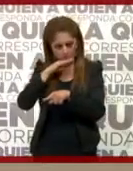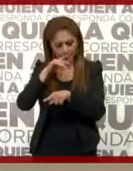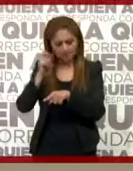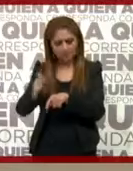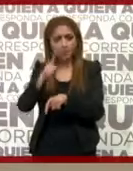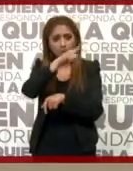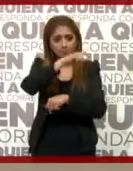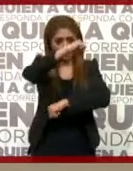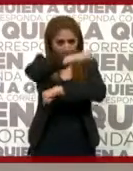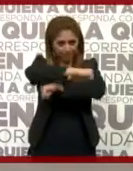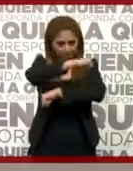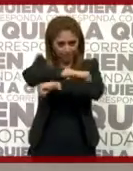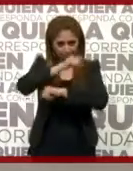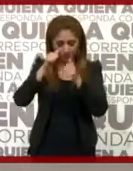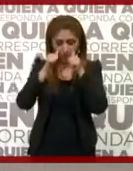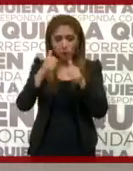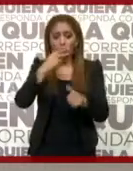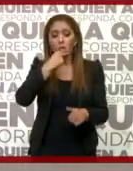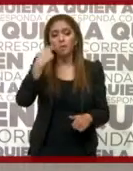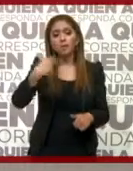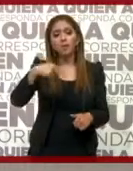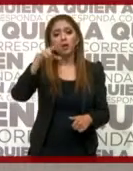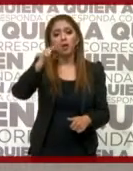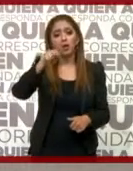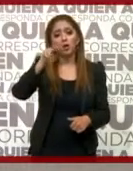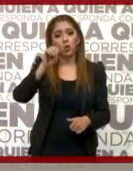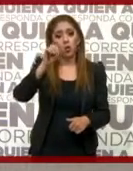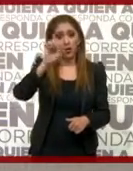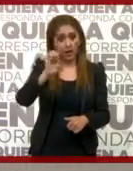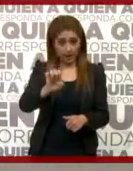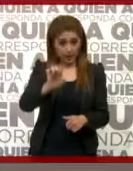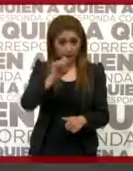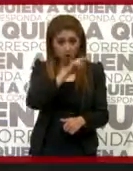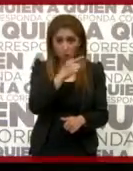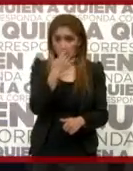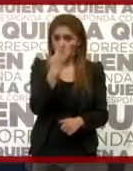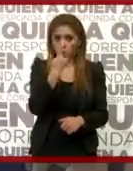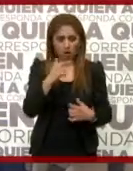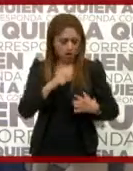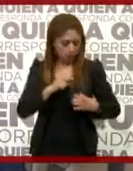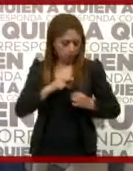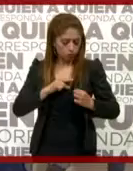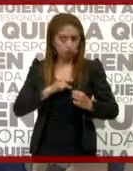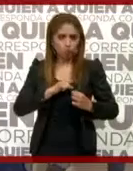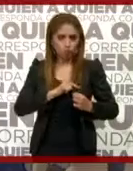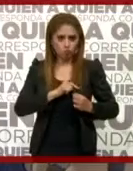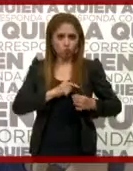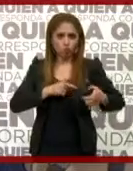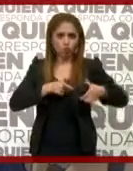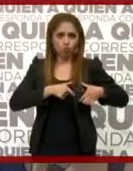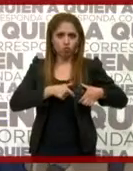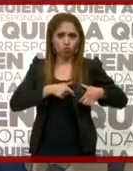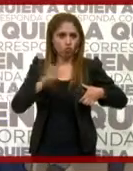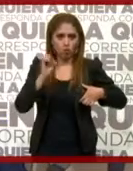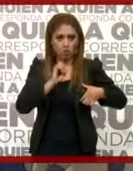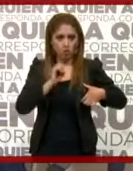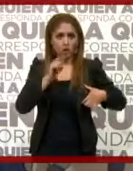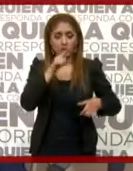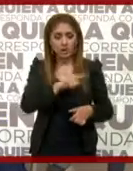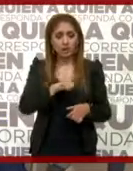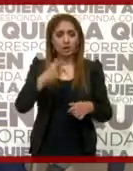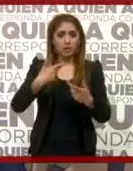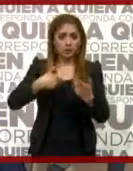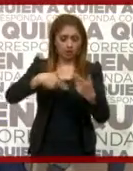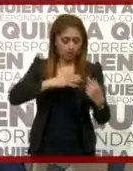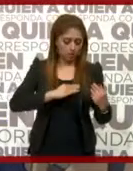en ventanilla. Un señor Noé, que no tiene su credencial expuesta, la tiene al